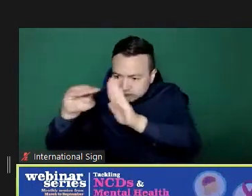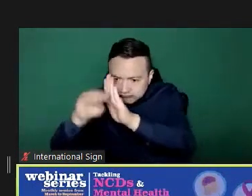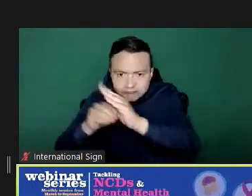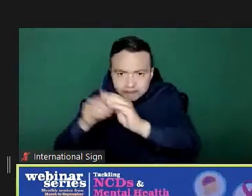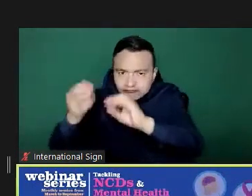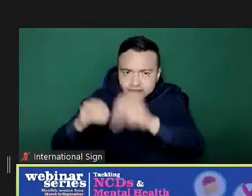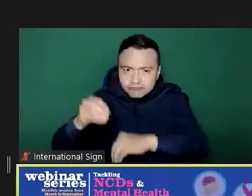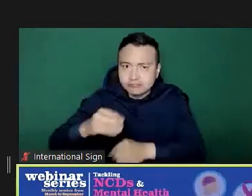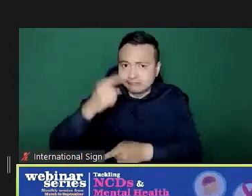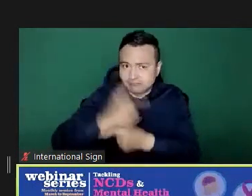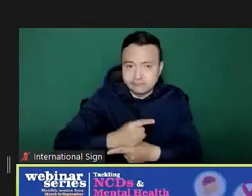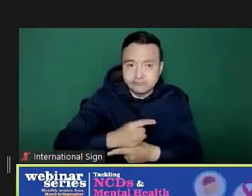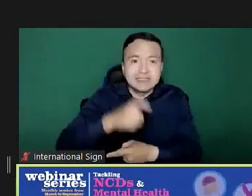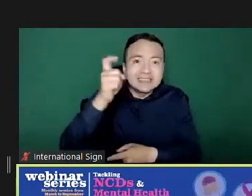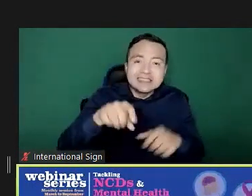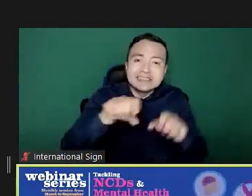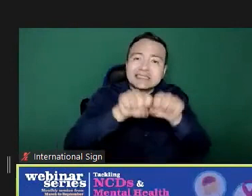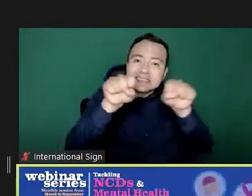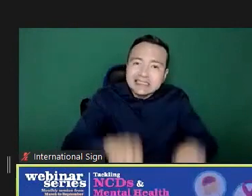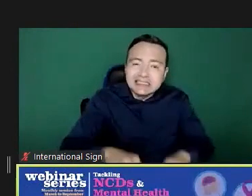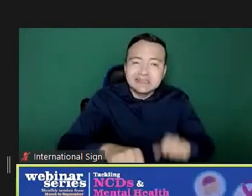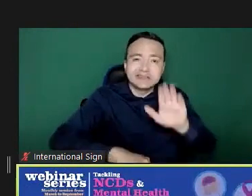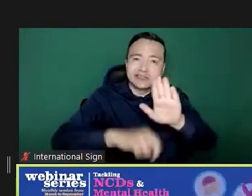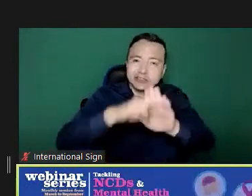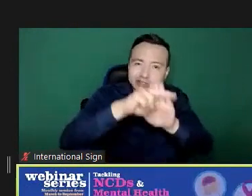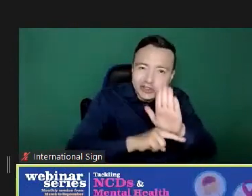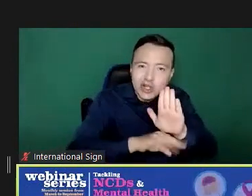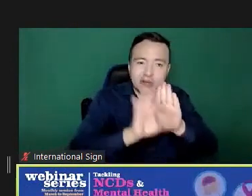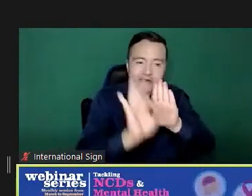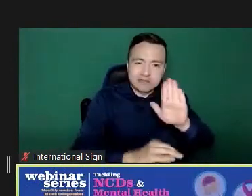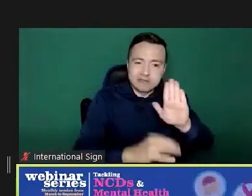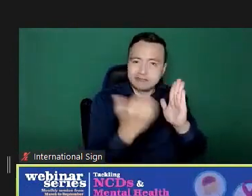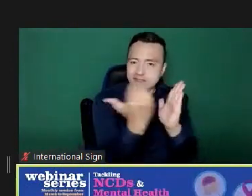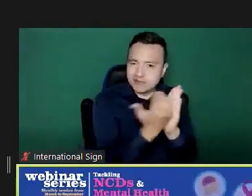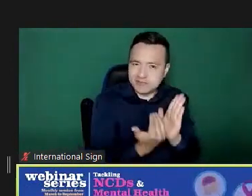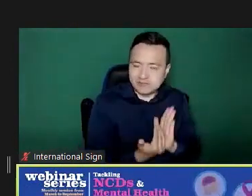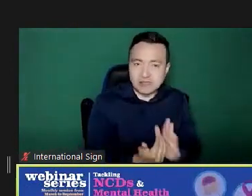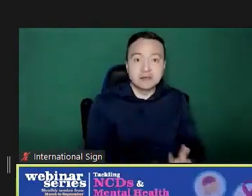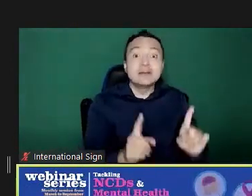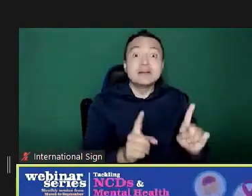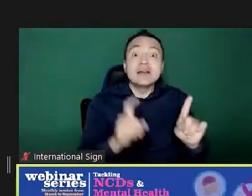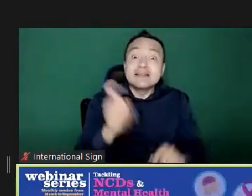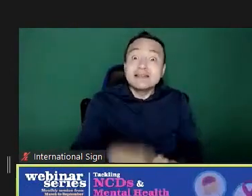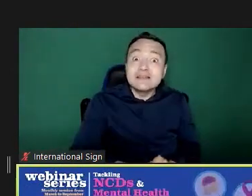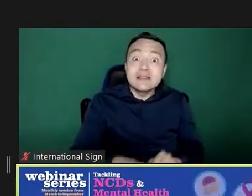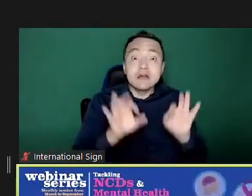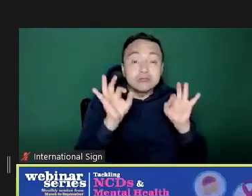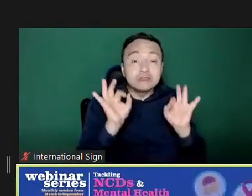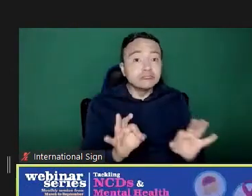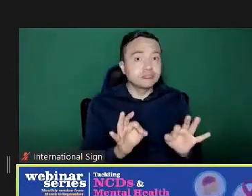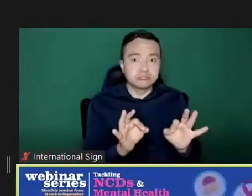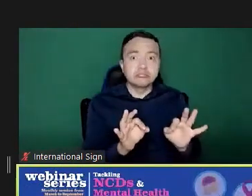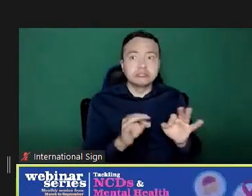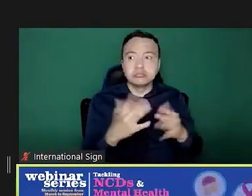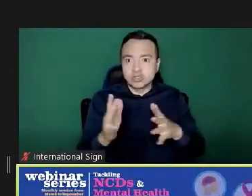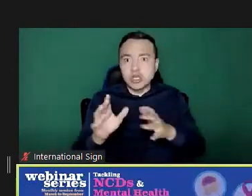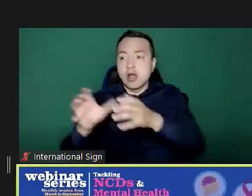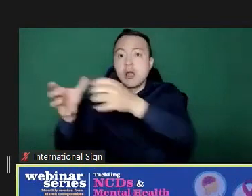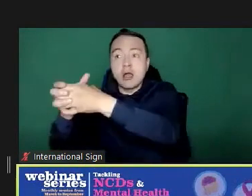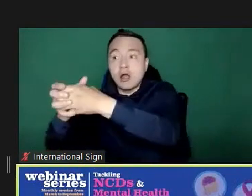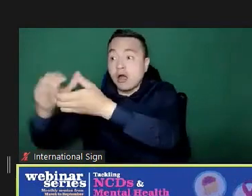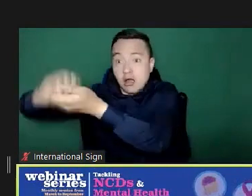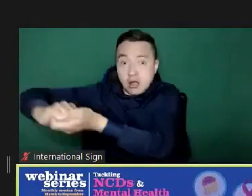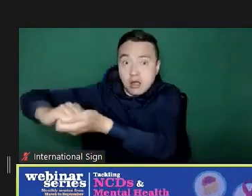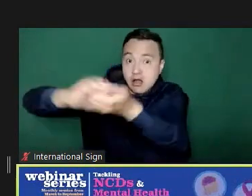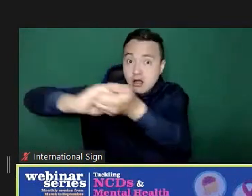necesidad de los sistemas normativos legales y reglamentarios. Tiene que también existir una institucionalización de la coordinación interprogramática de los ENTs